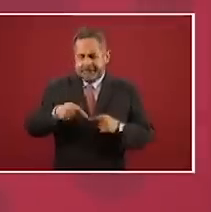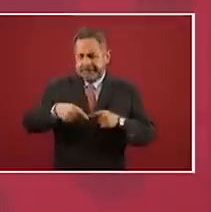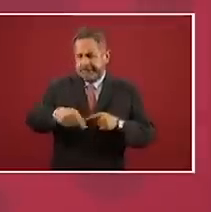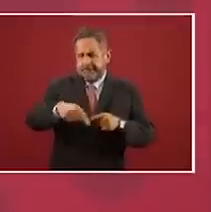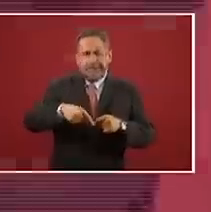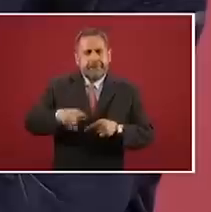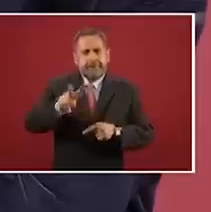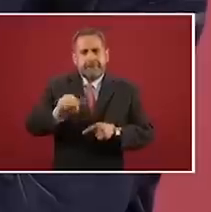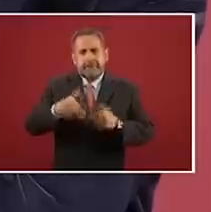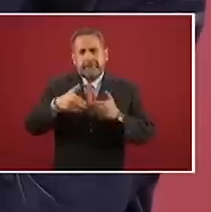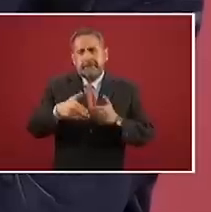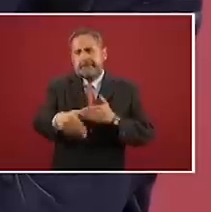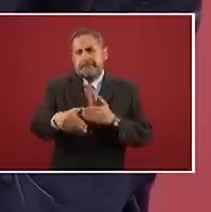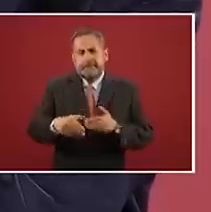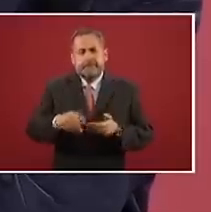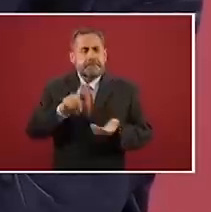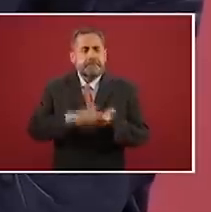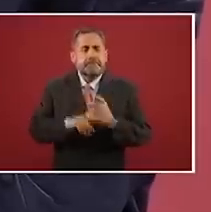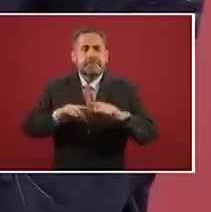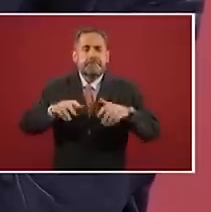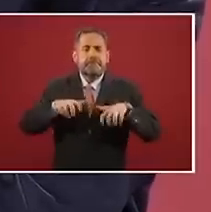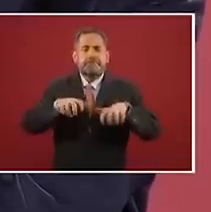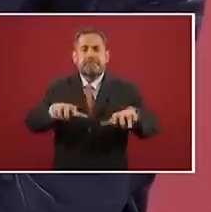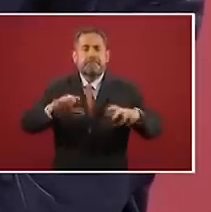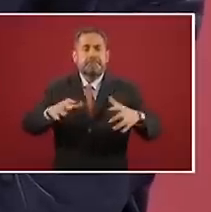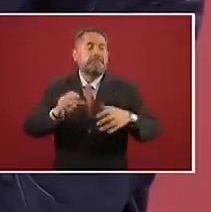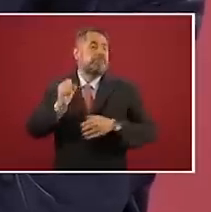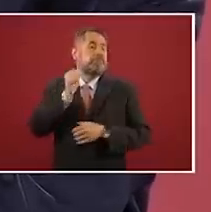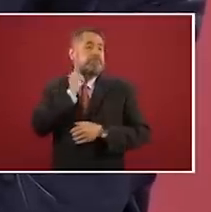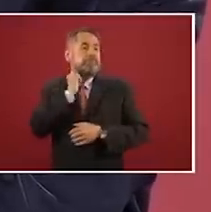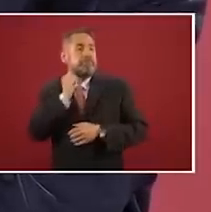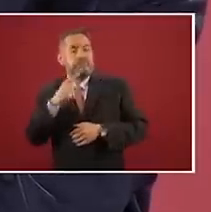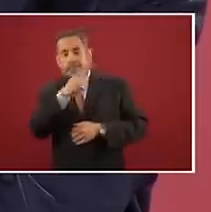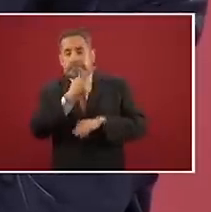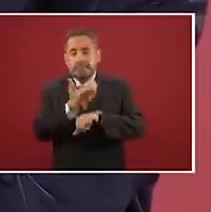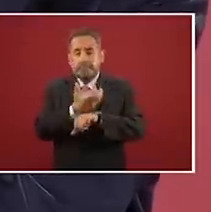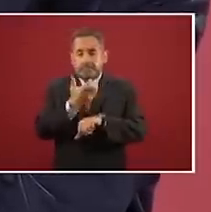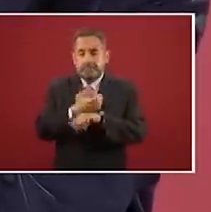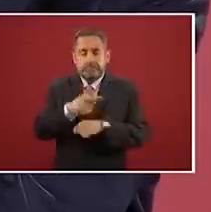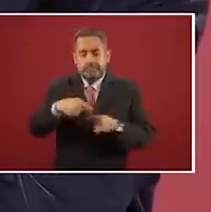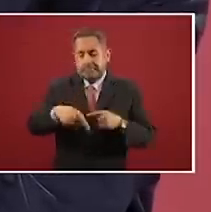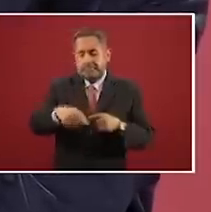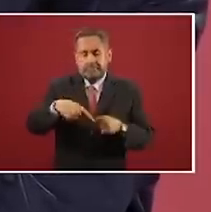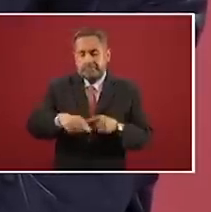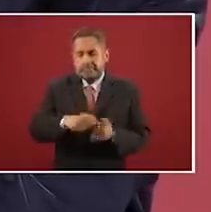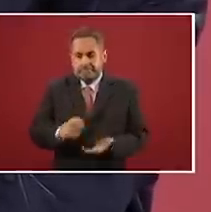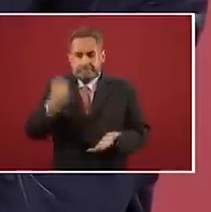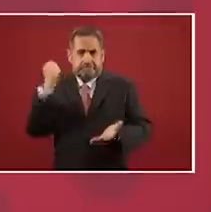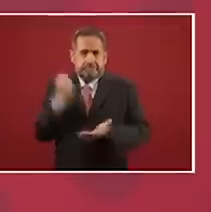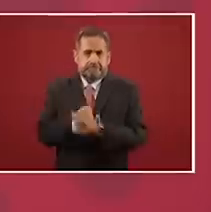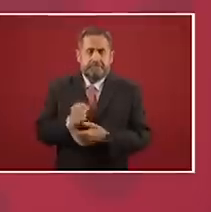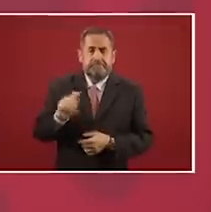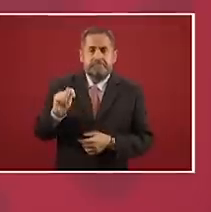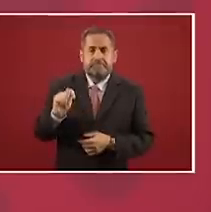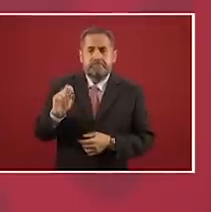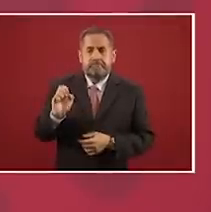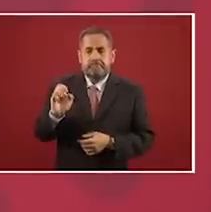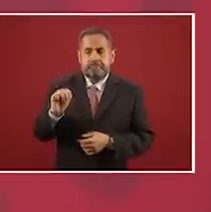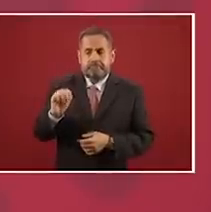aprobarse en el Pleno del Senado de Estados Unidos el tratado comercial.